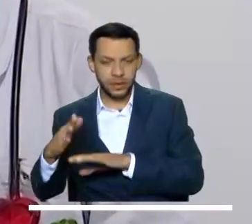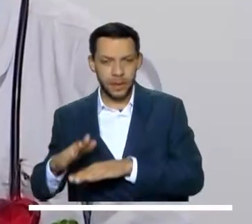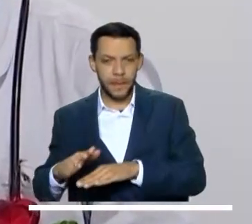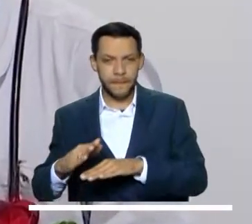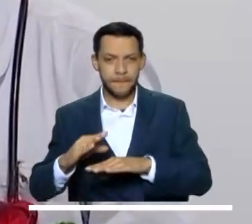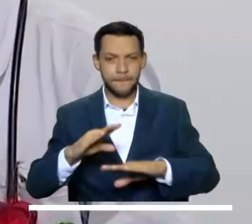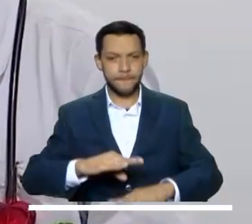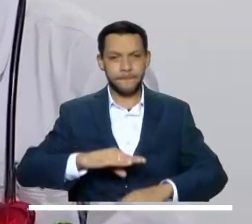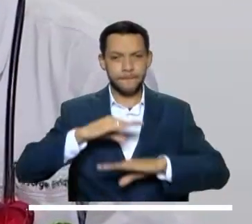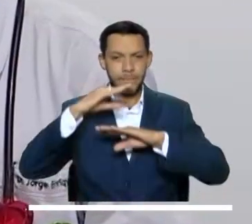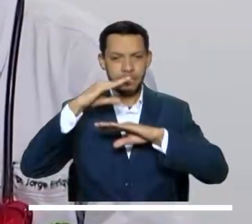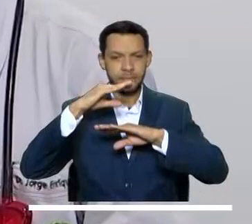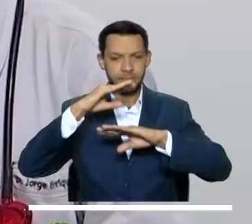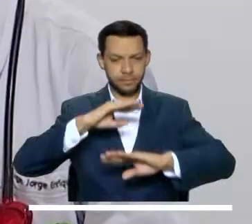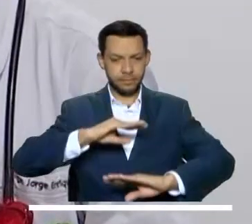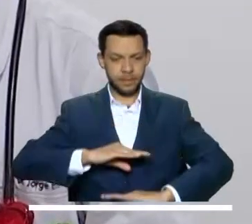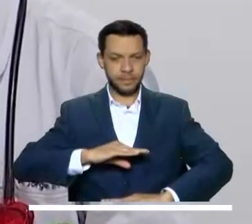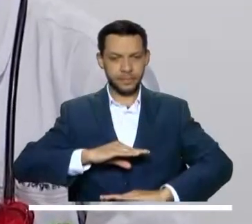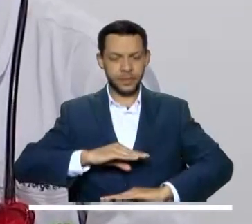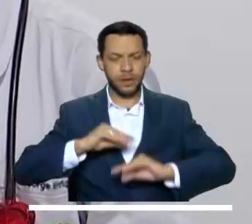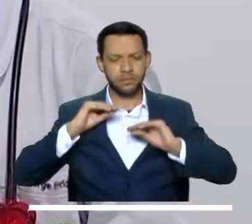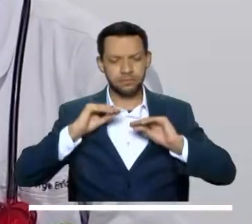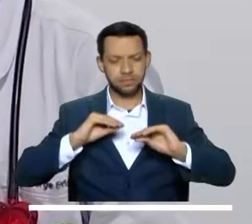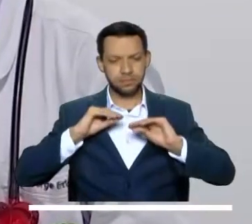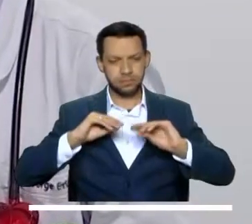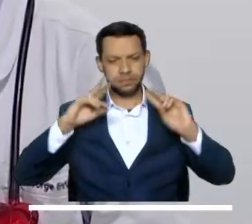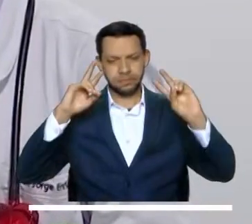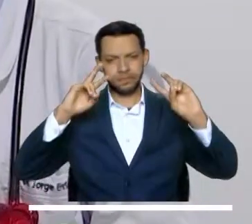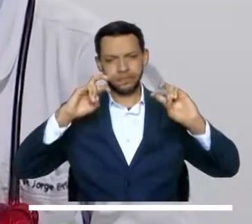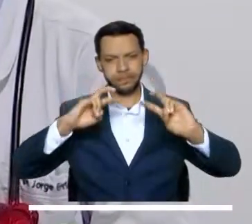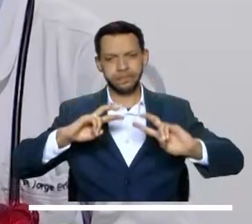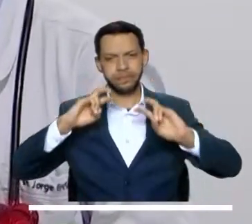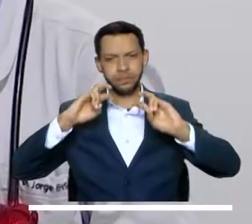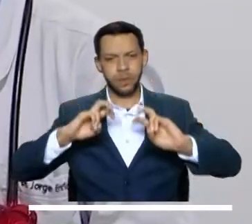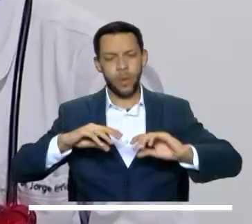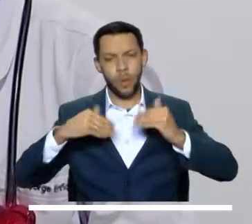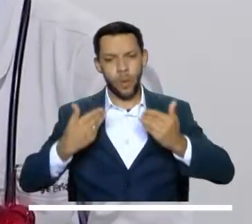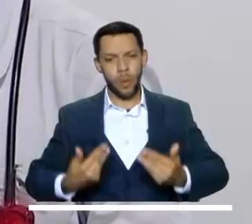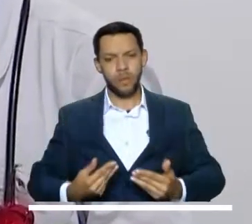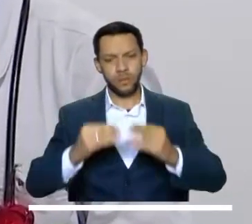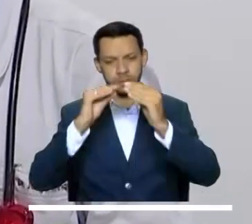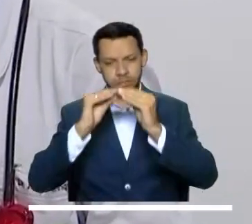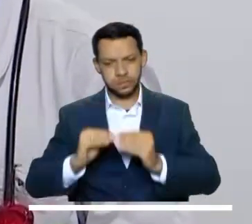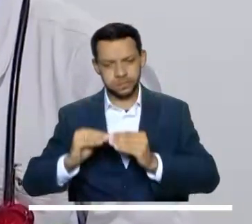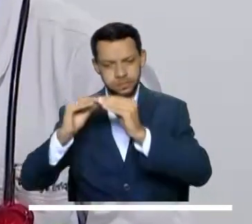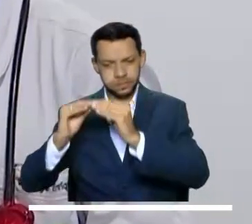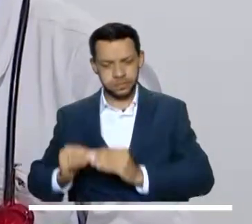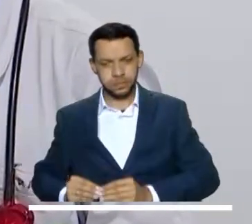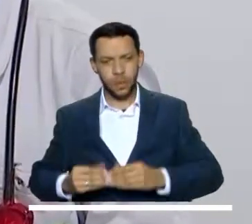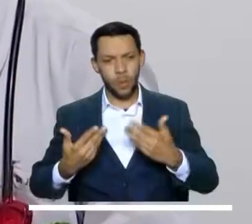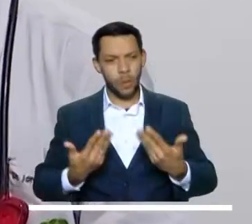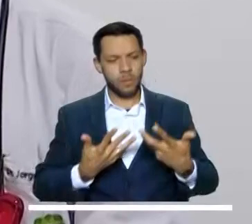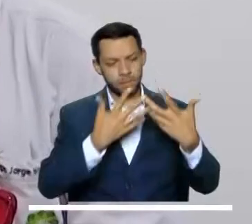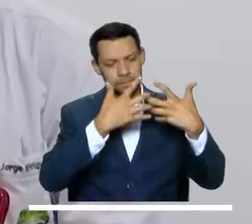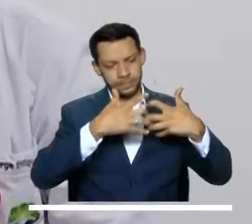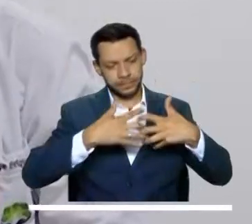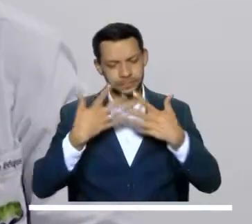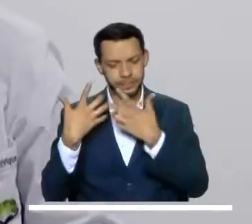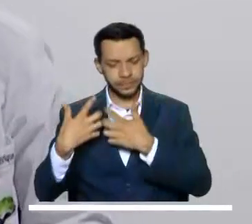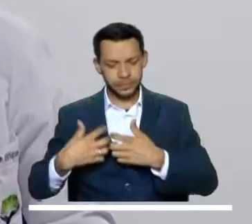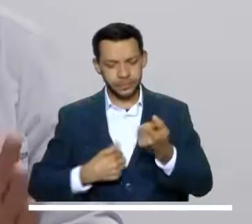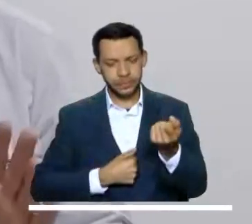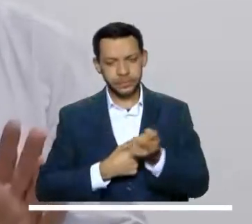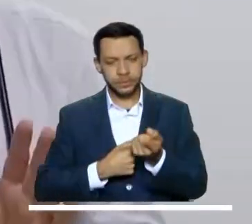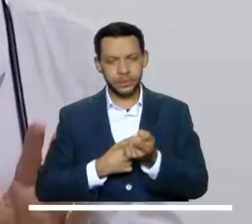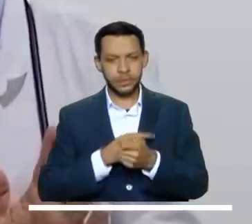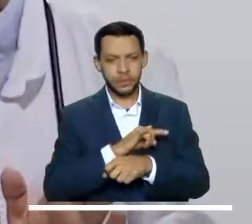como la parte inferior, tanto la parte funcional como la parte anatómica, o sea, cómo está estructurado y cómo está funcionando cada aparato.